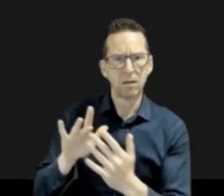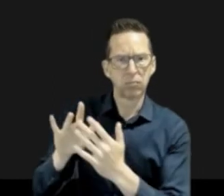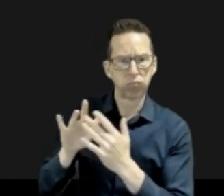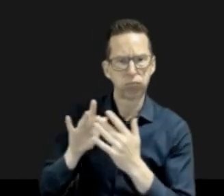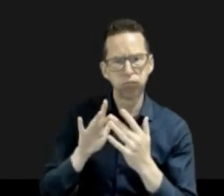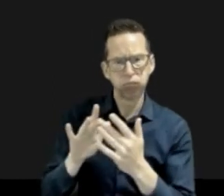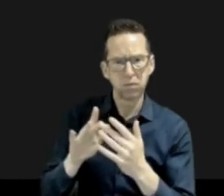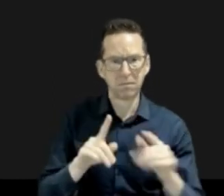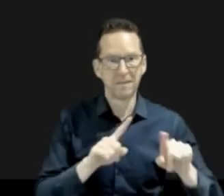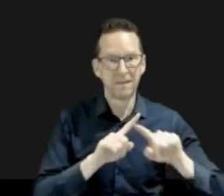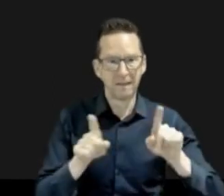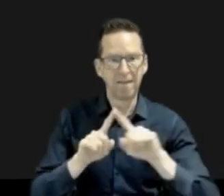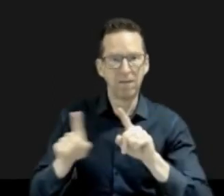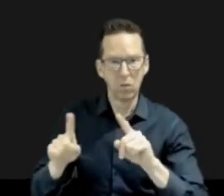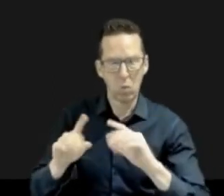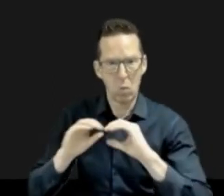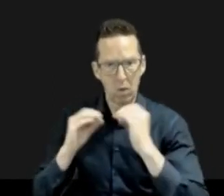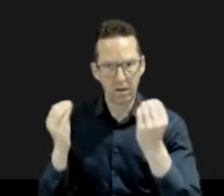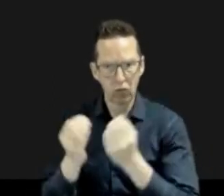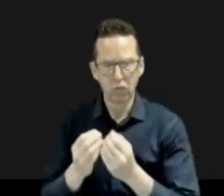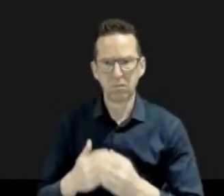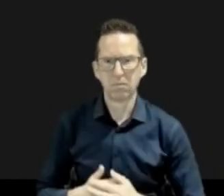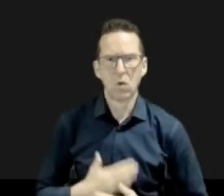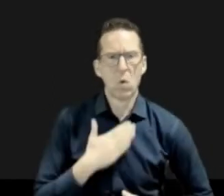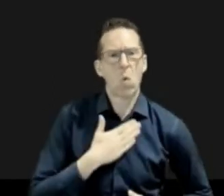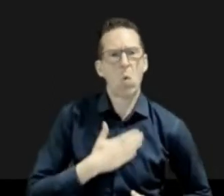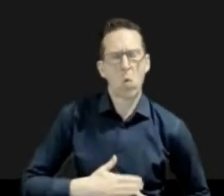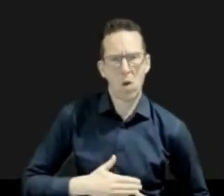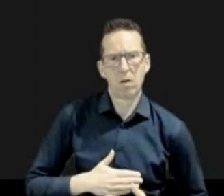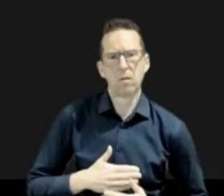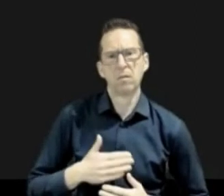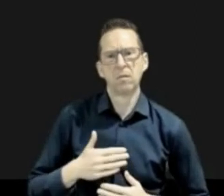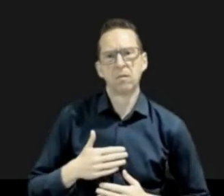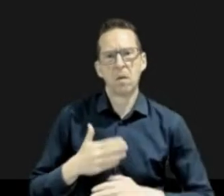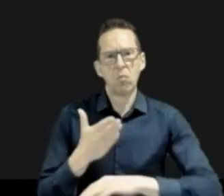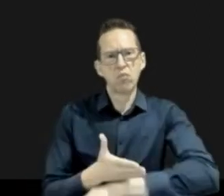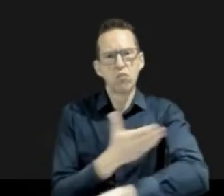y permitir la aplicación y cumplimiento efectivos